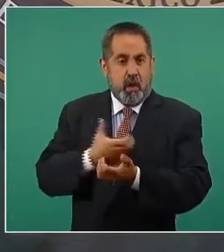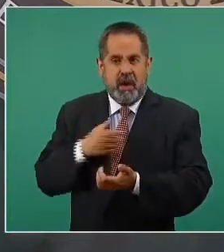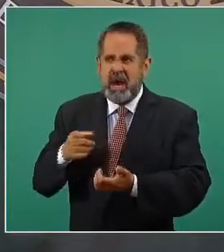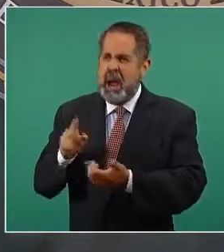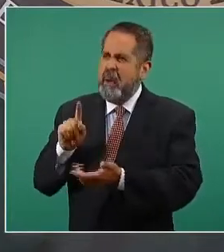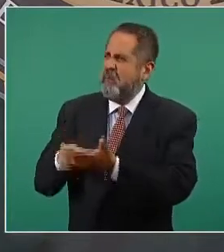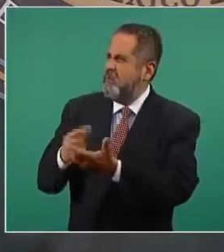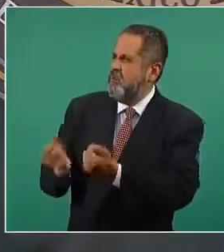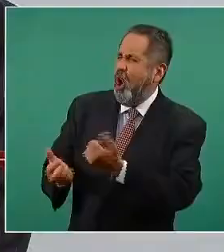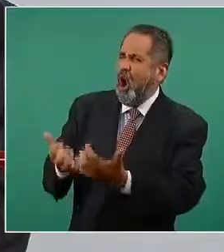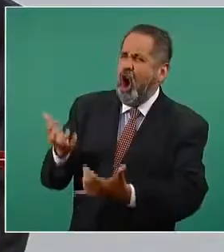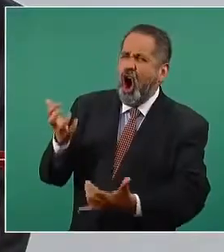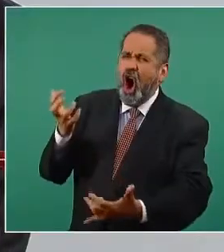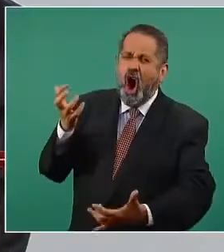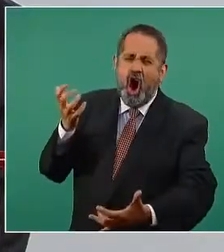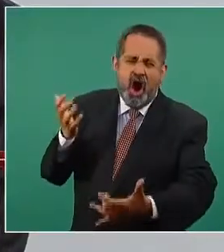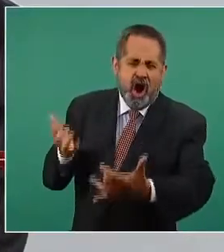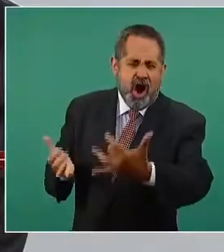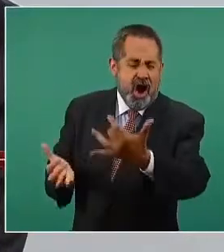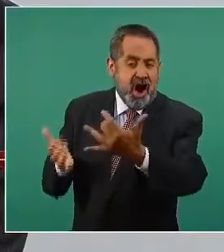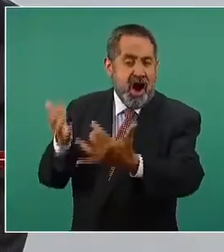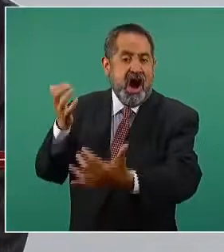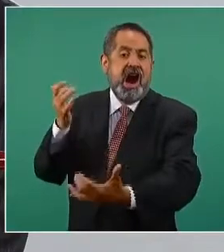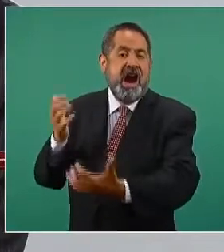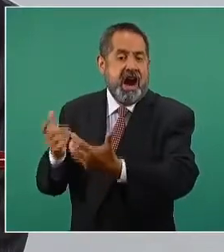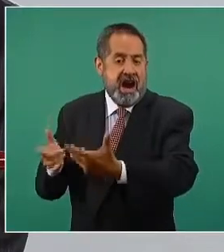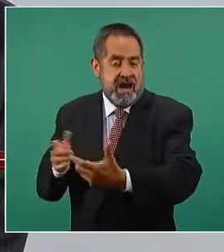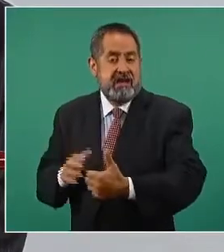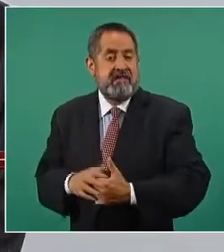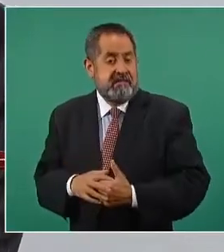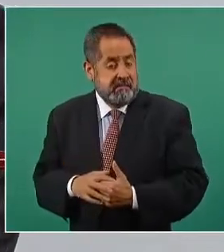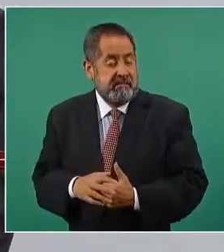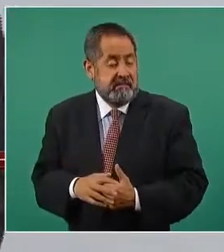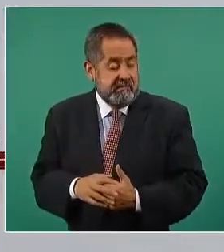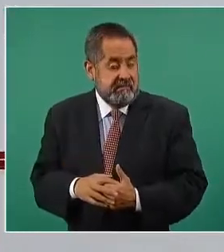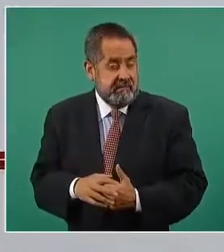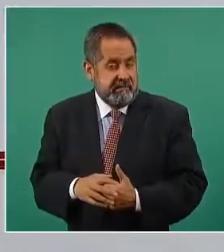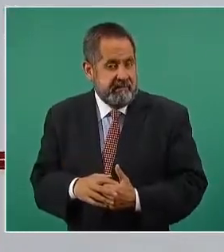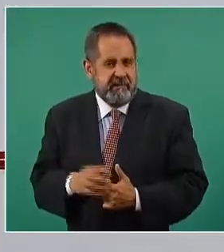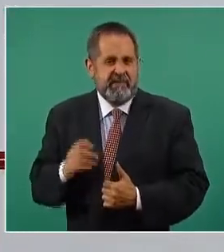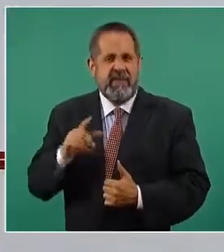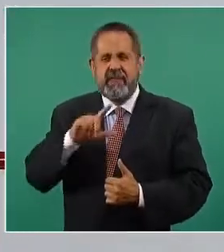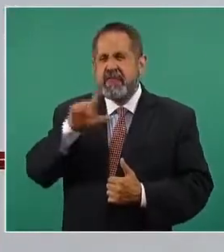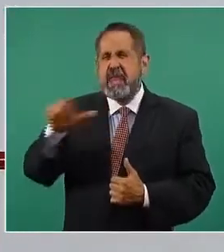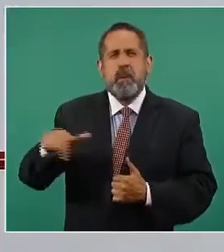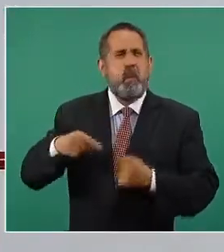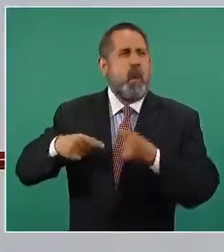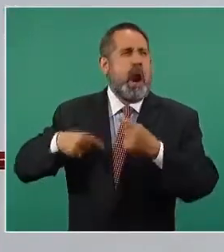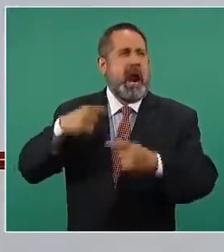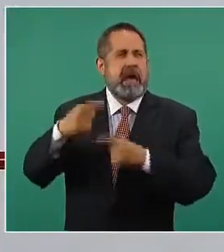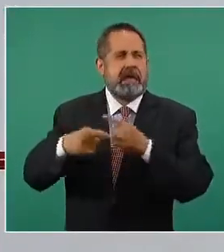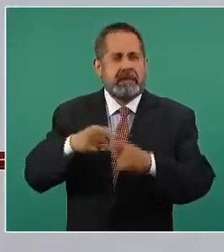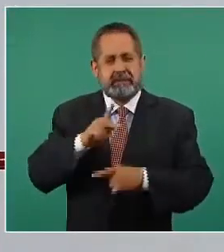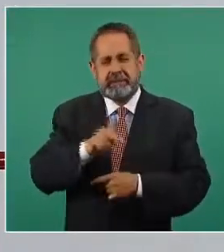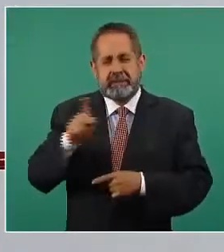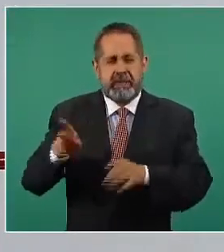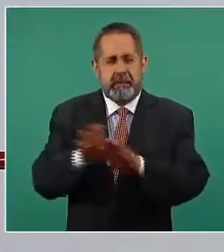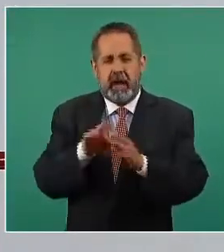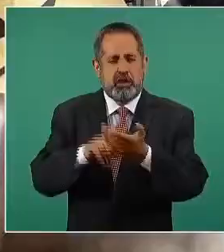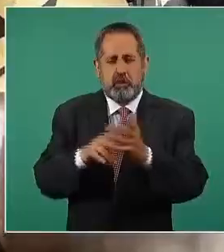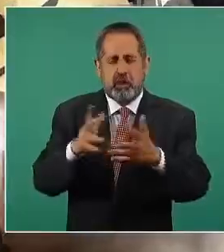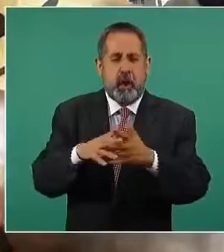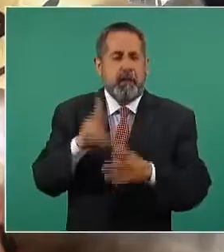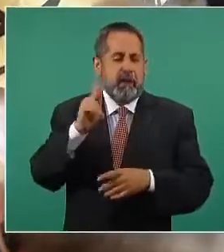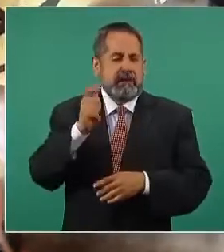palacio. Luego sucedió algo parecido, pero fue una